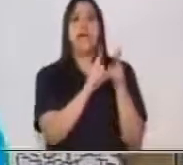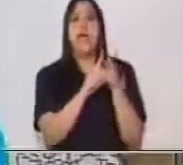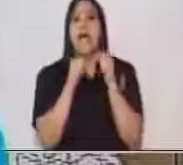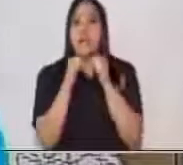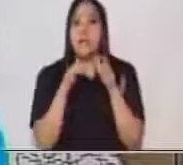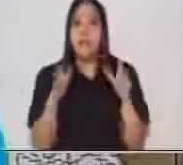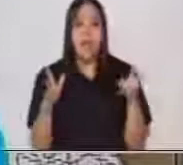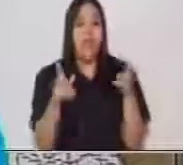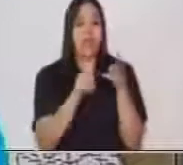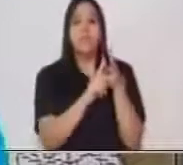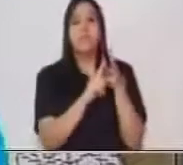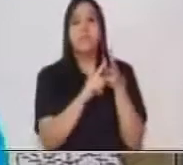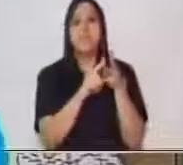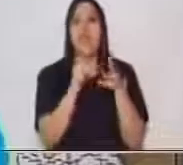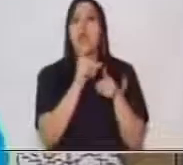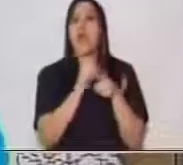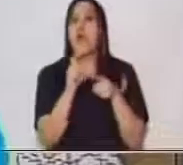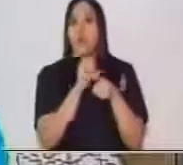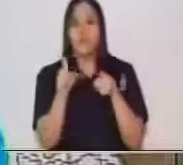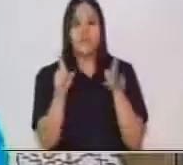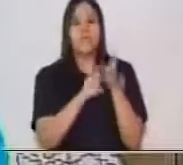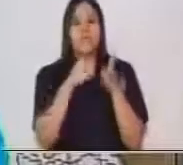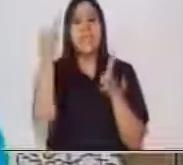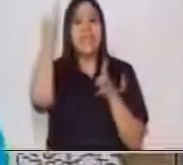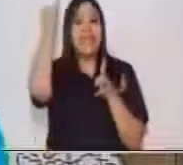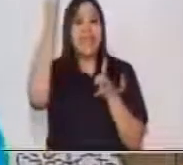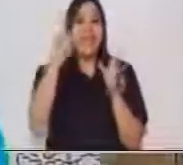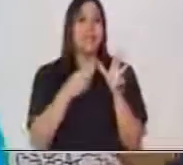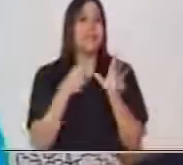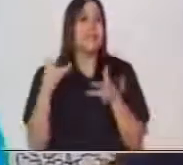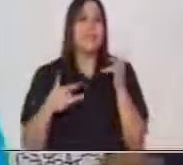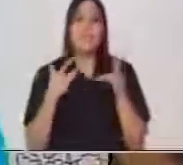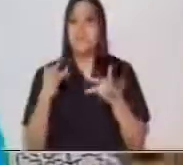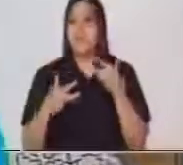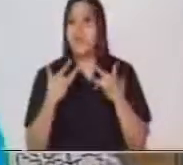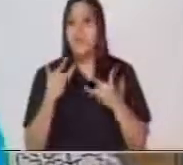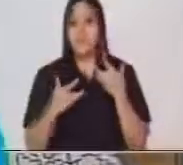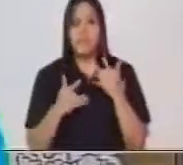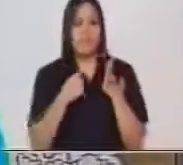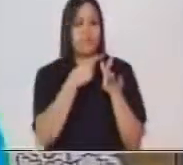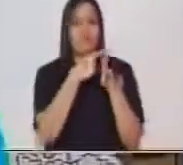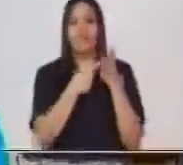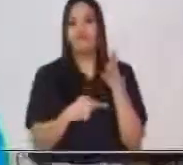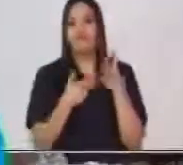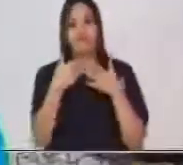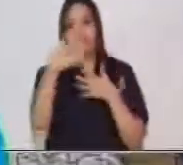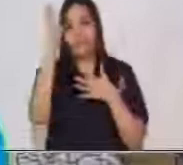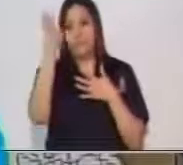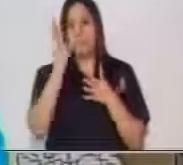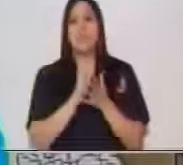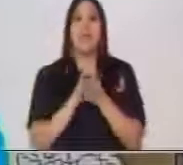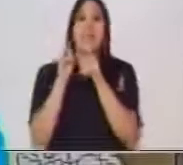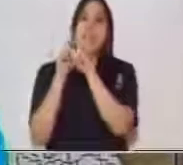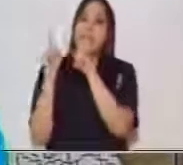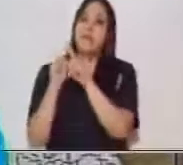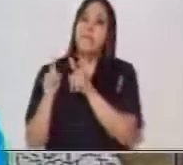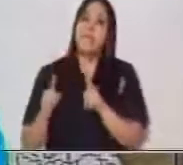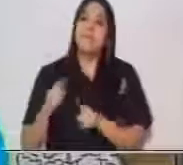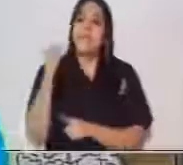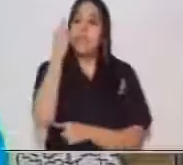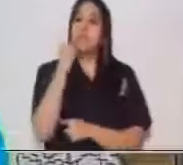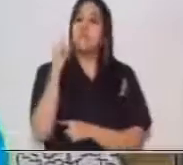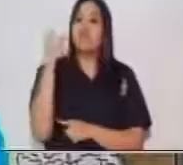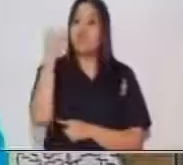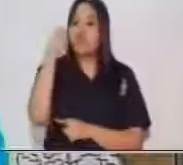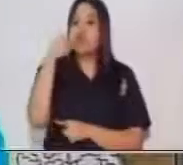objetos, ideas, sentimientos, etc. Hay muchos tipos de sustantivos y dentro